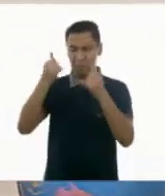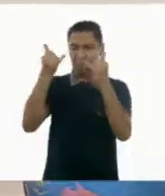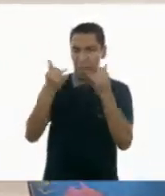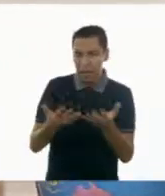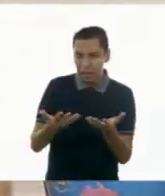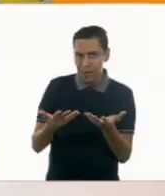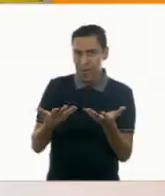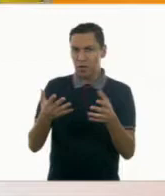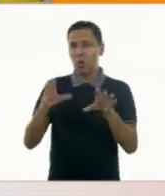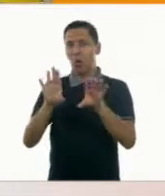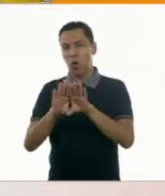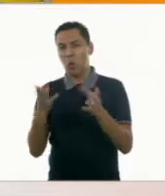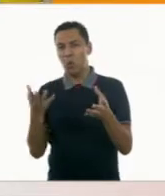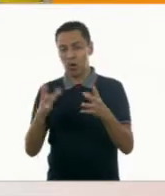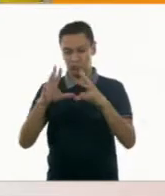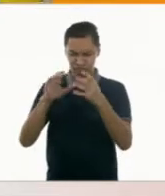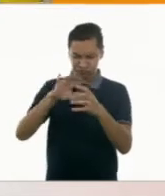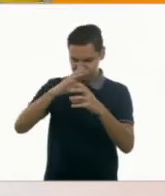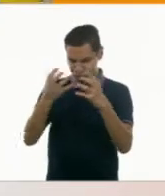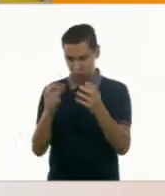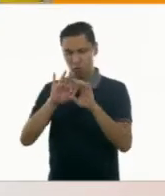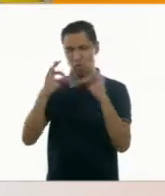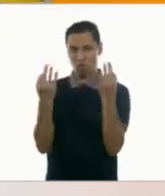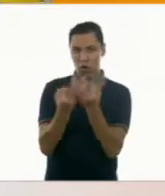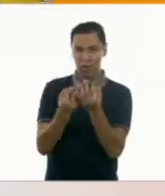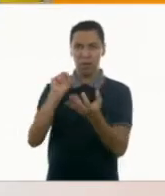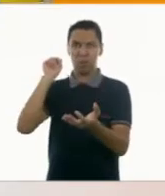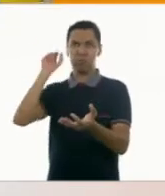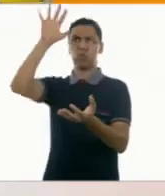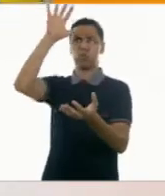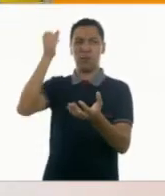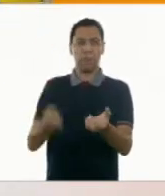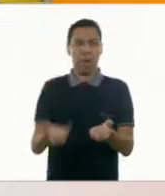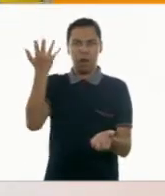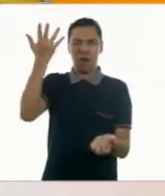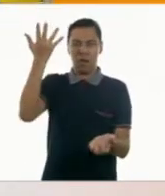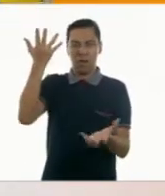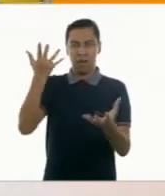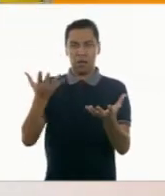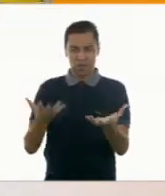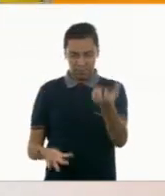pesan, ¿ok? Ok. Lanzamos, atrapamos.